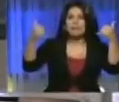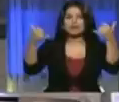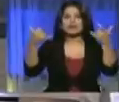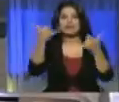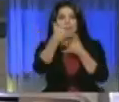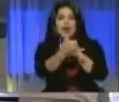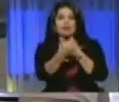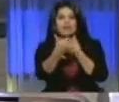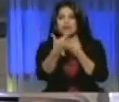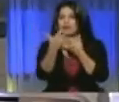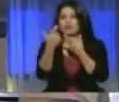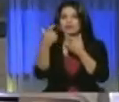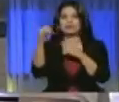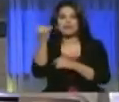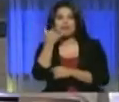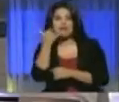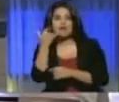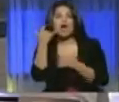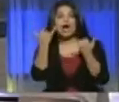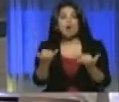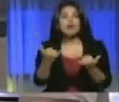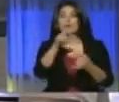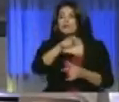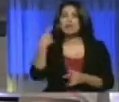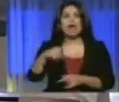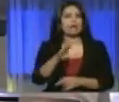chequeo, teléfono, ahora la gente tiene de todo, ¿vale?